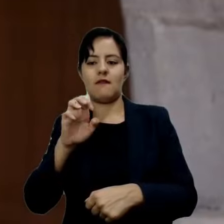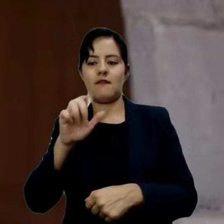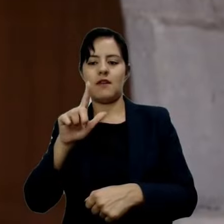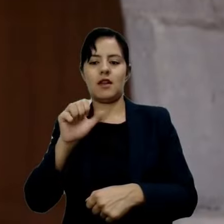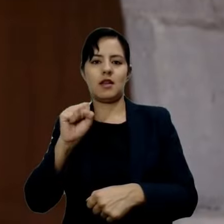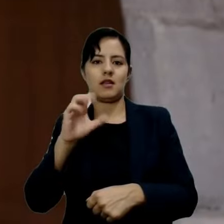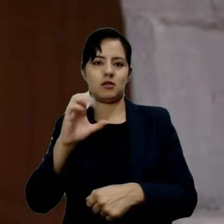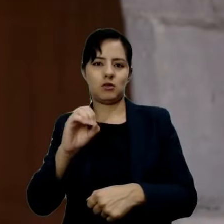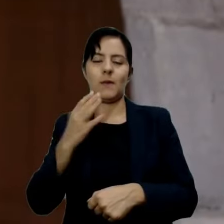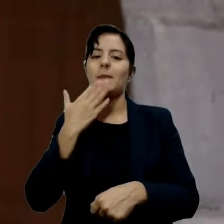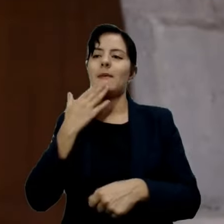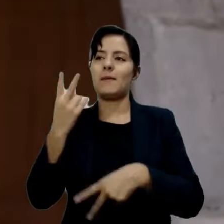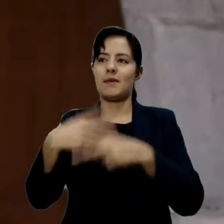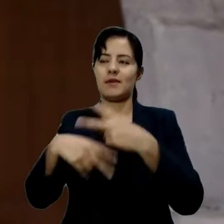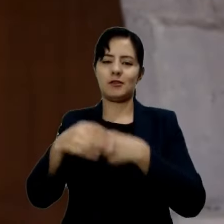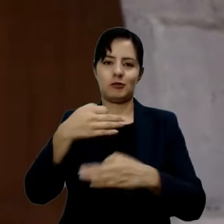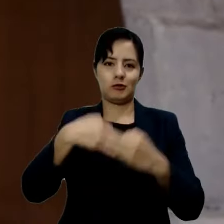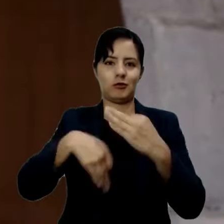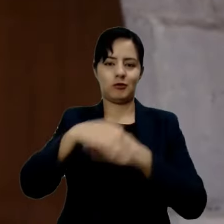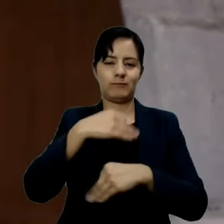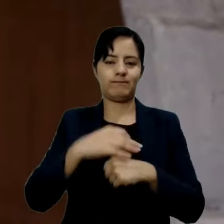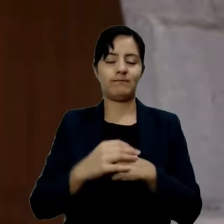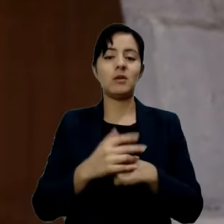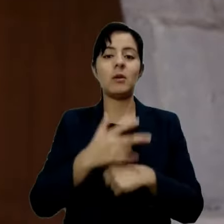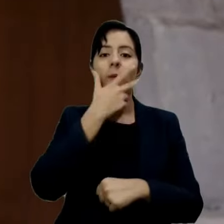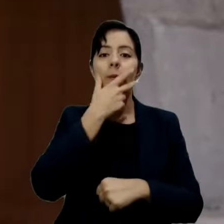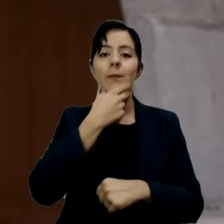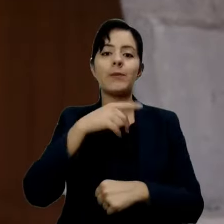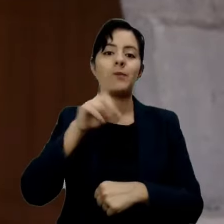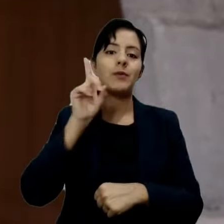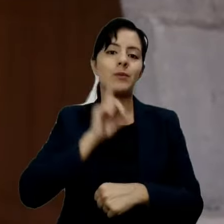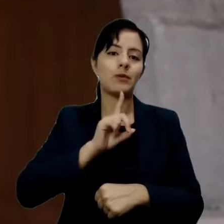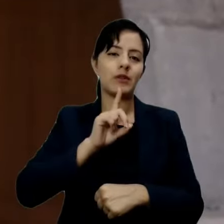bienvenidos todos señoras y